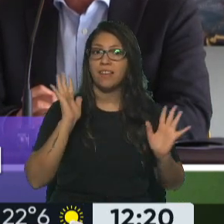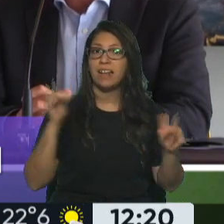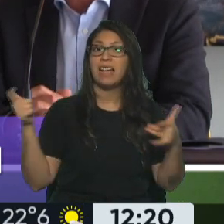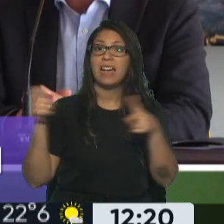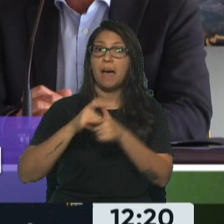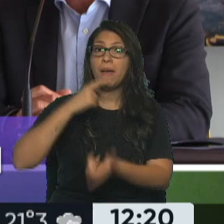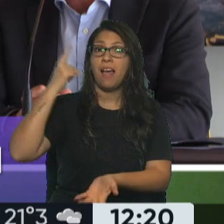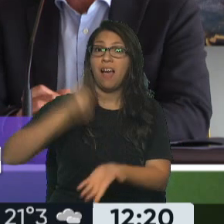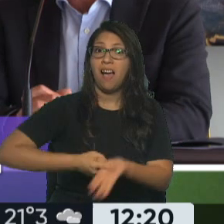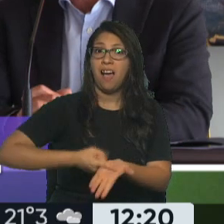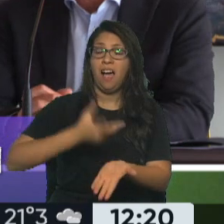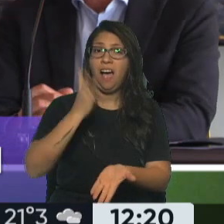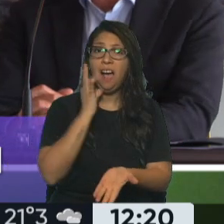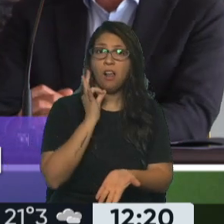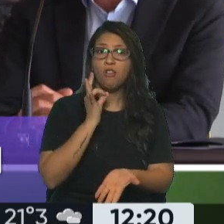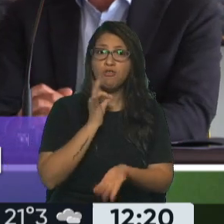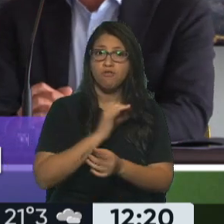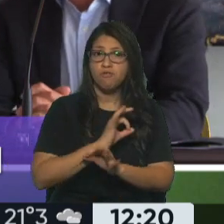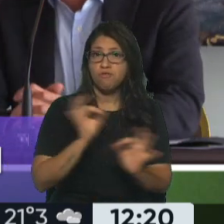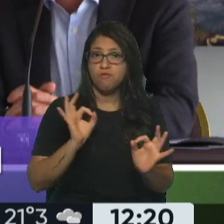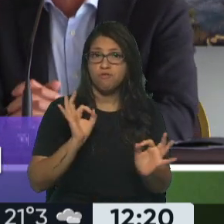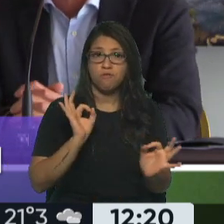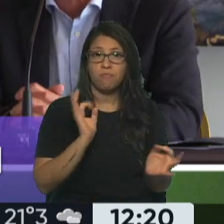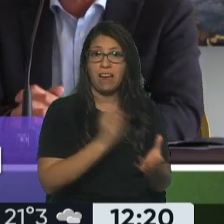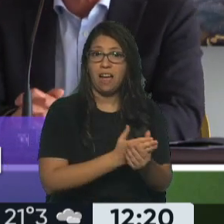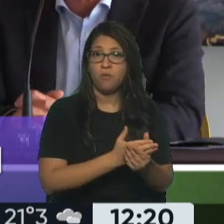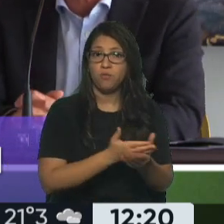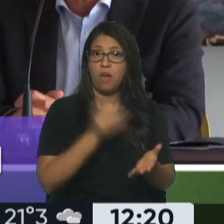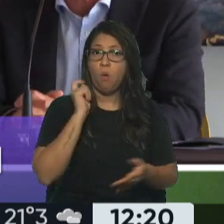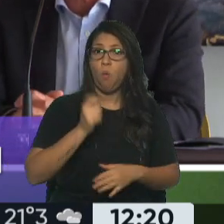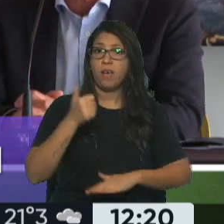todas resuelve y si finalmente esta causa tiene un juez firme y que quede firme.